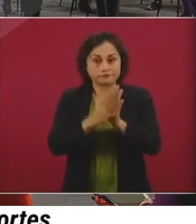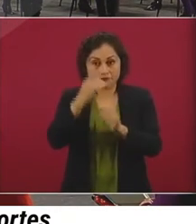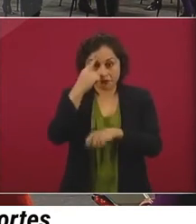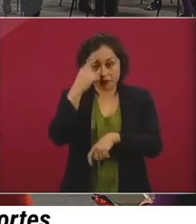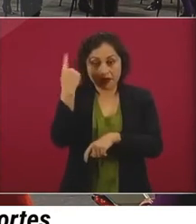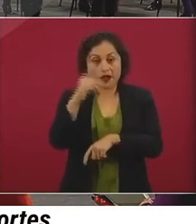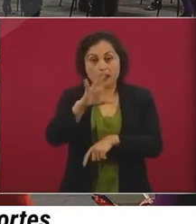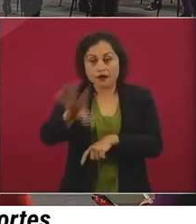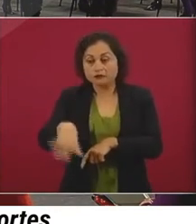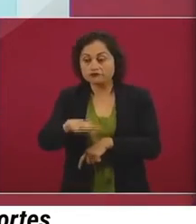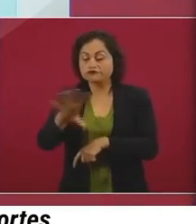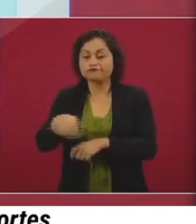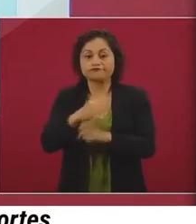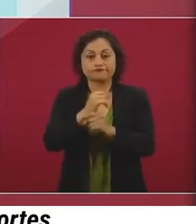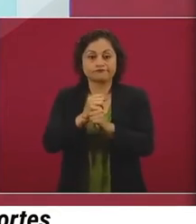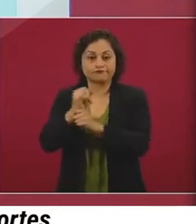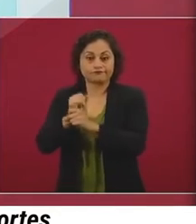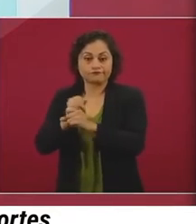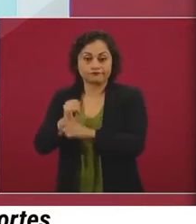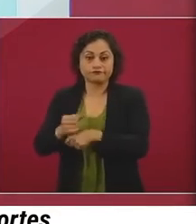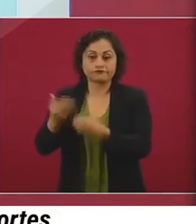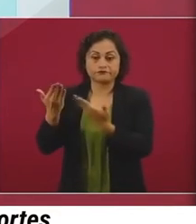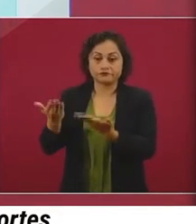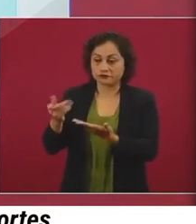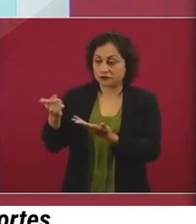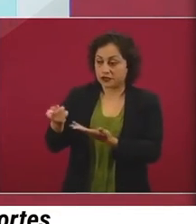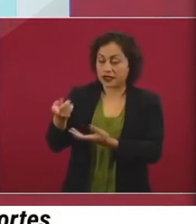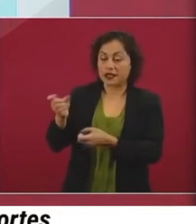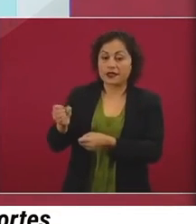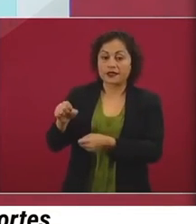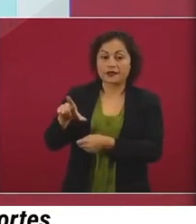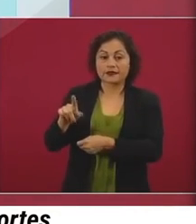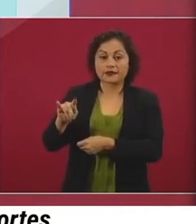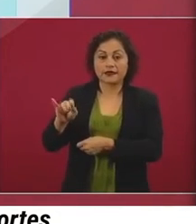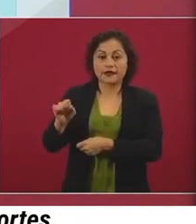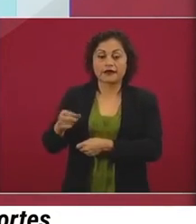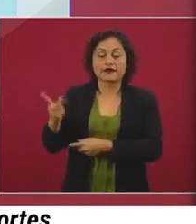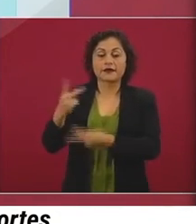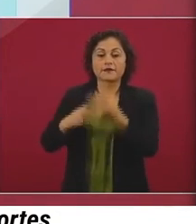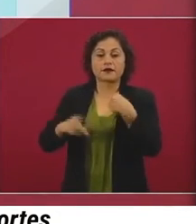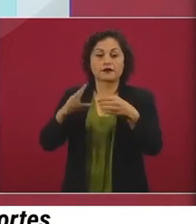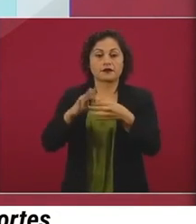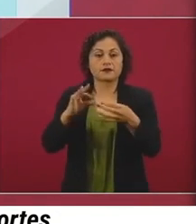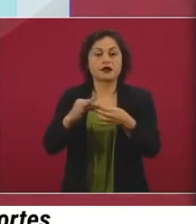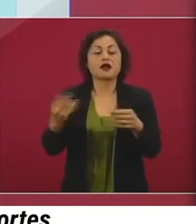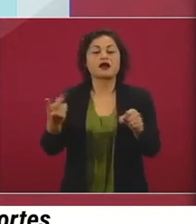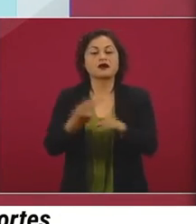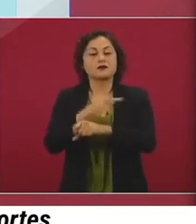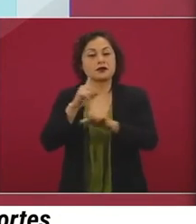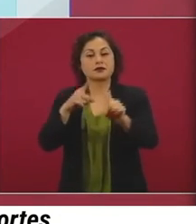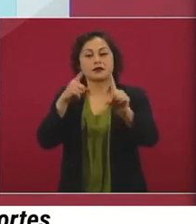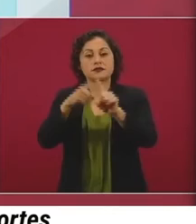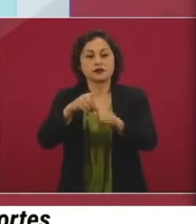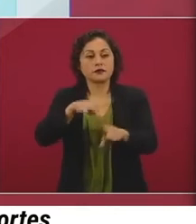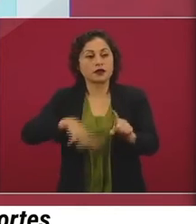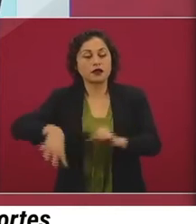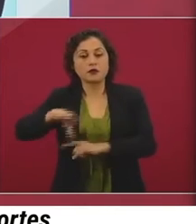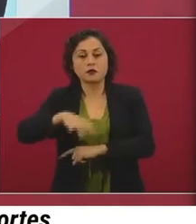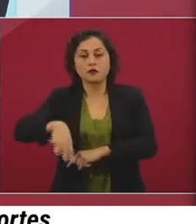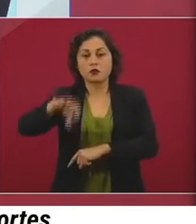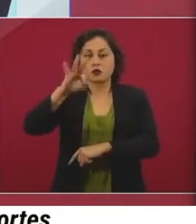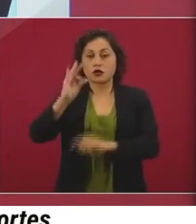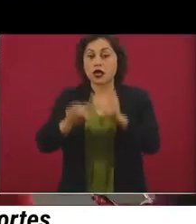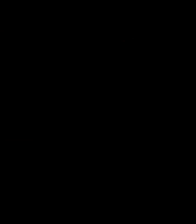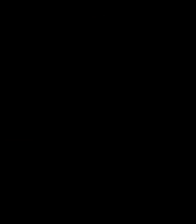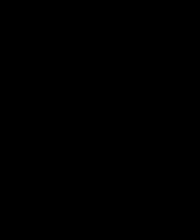de la Secretaría de Gobernación, quien señaló que las autoridades guanajuatenses fueron marginales al atender la situación de desapariciones en la